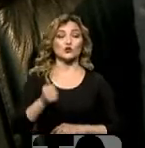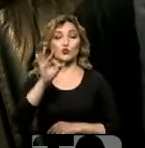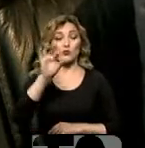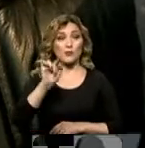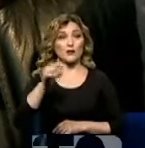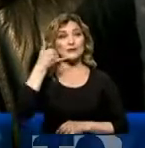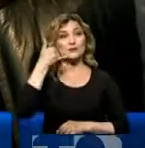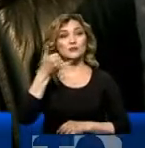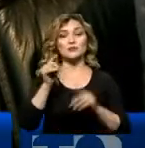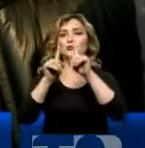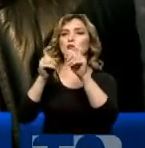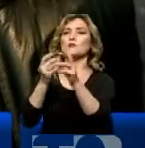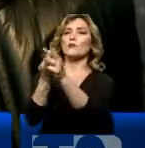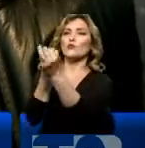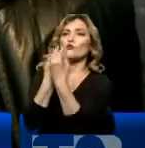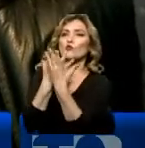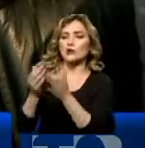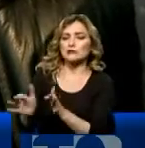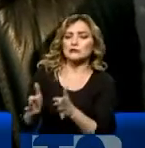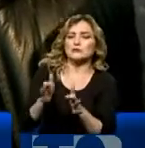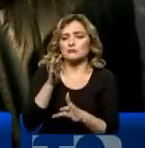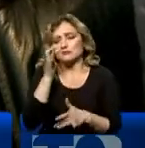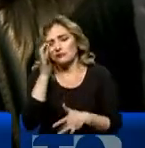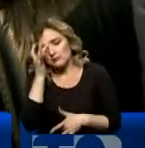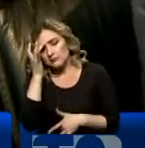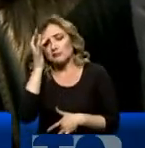sobre información y tratamiento posible